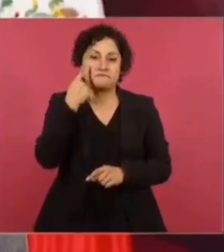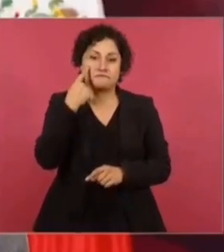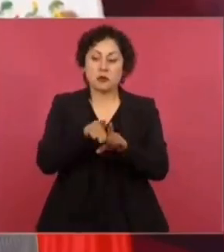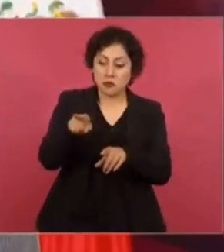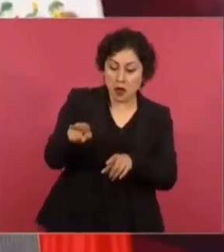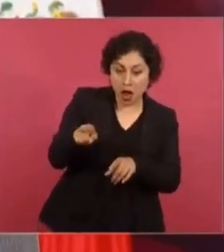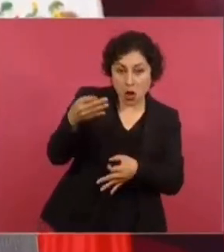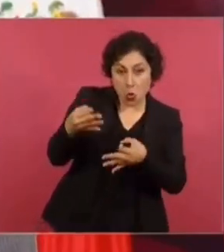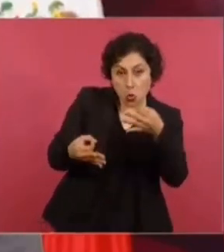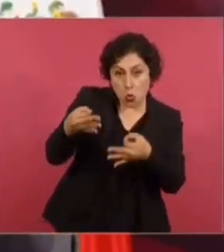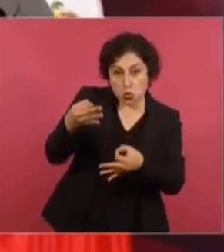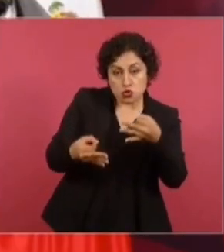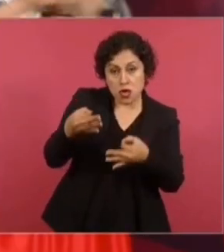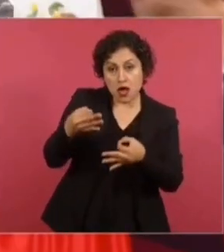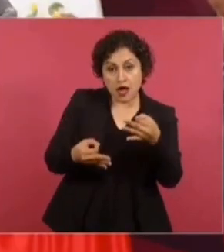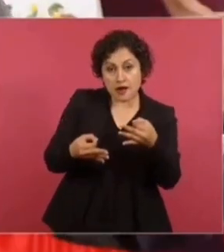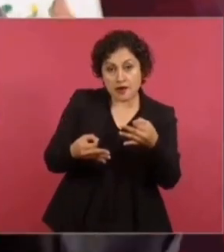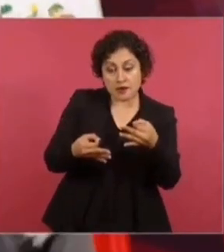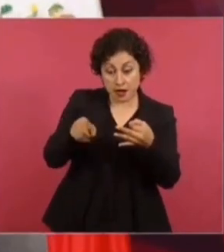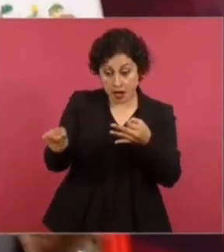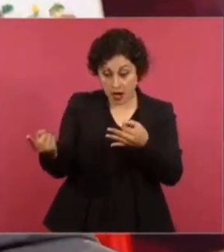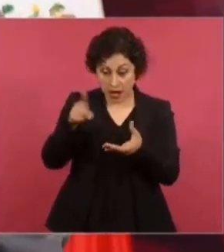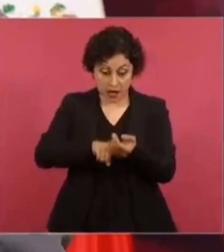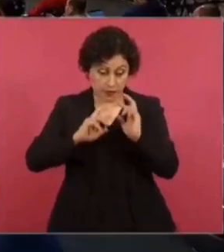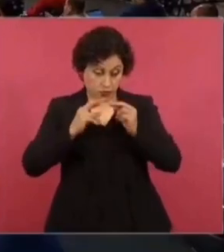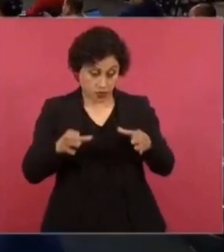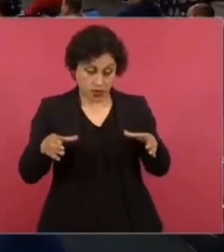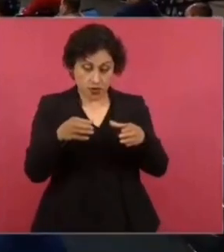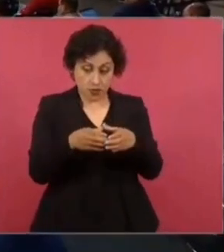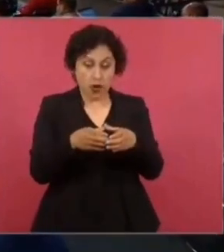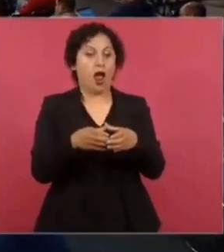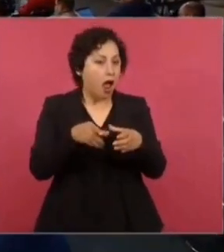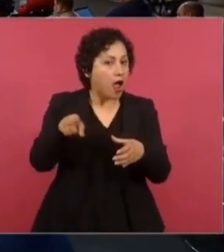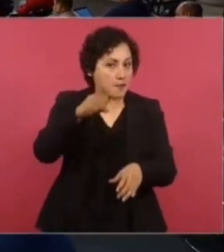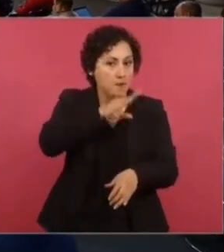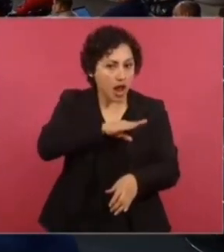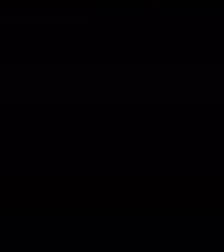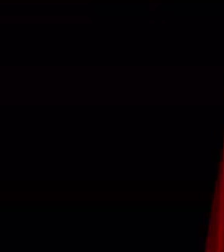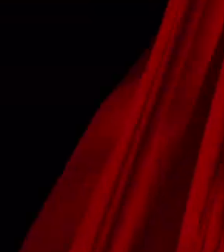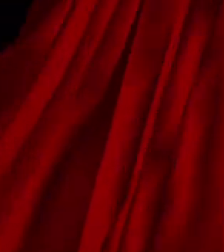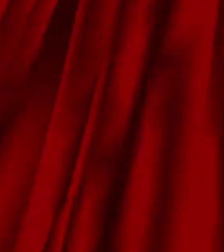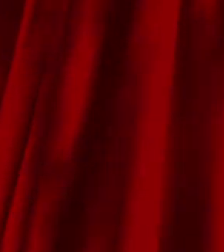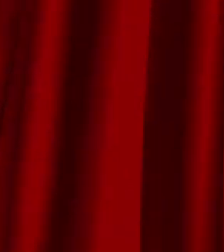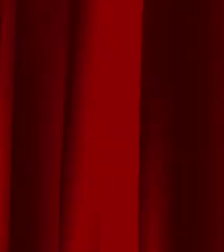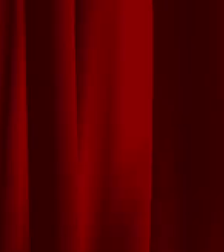juzgar a nadie por haber estado en una reunión si no hay pruebas más que eso.